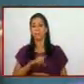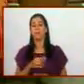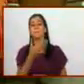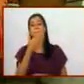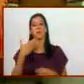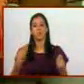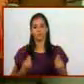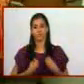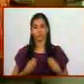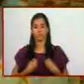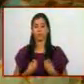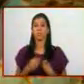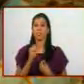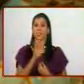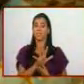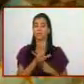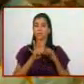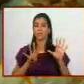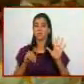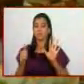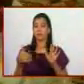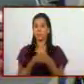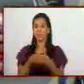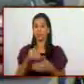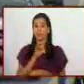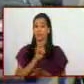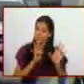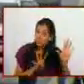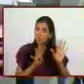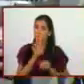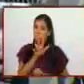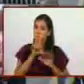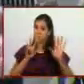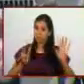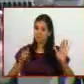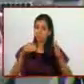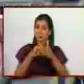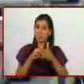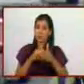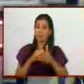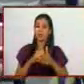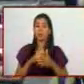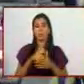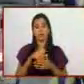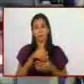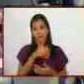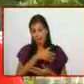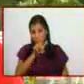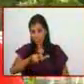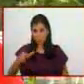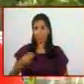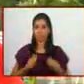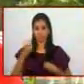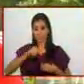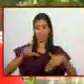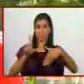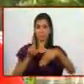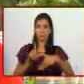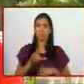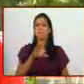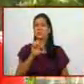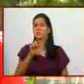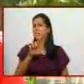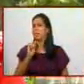de vida de los 596 millones 937 mil habitantes de la región. La celda que es tan